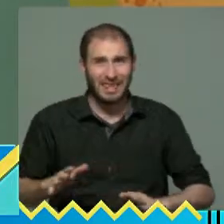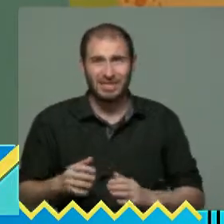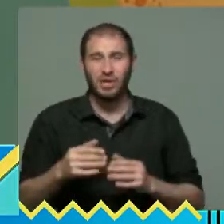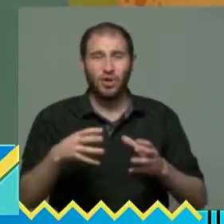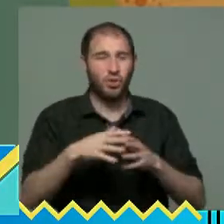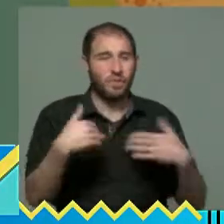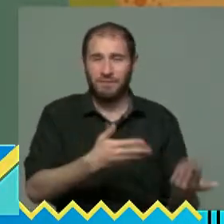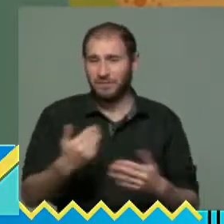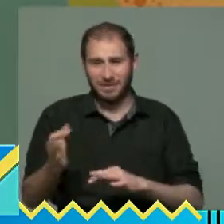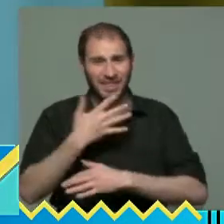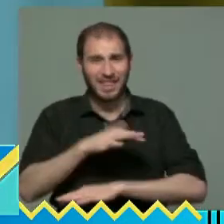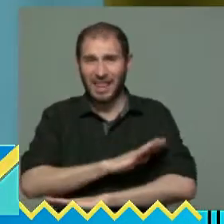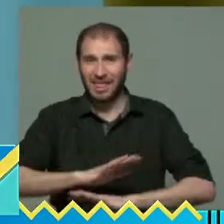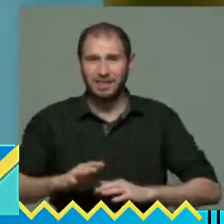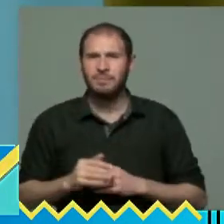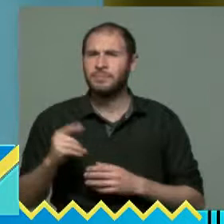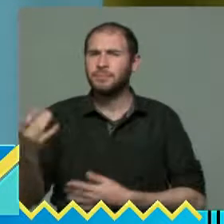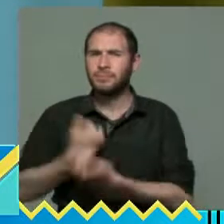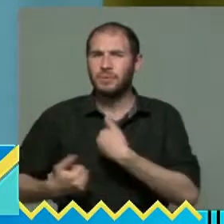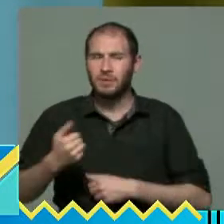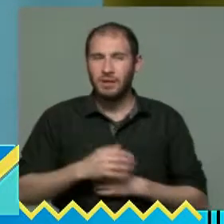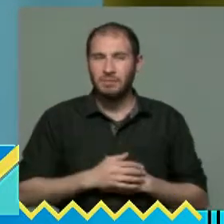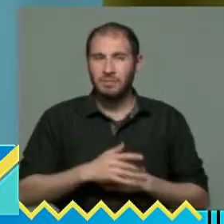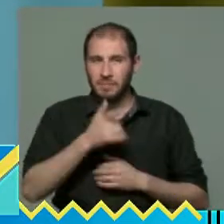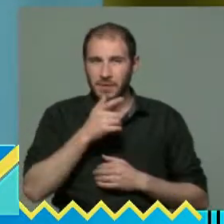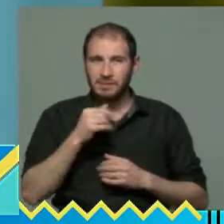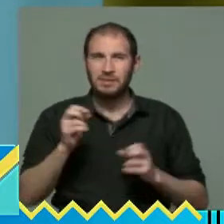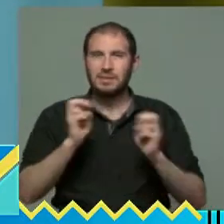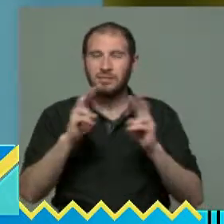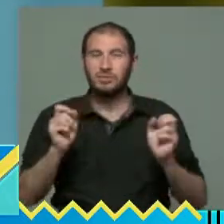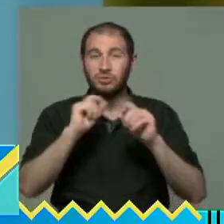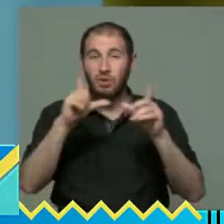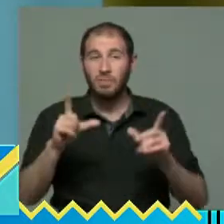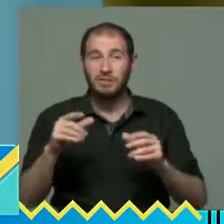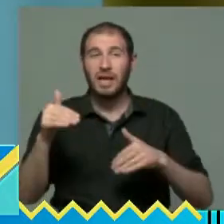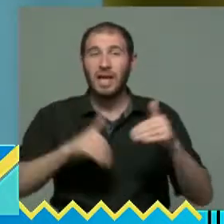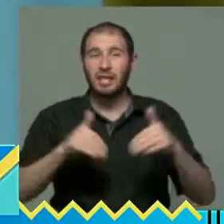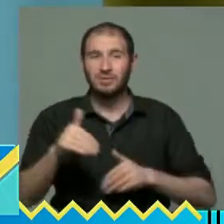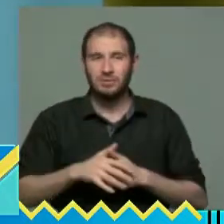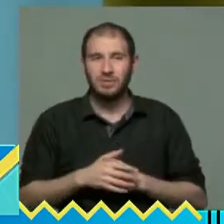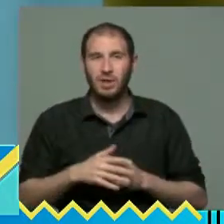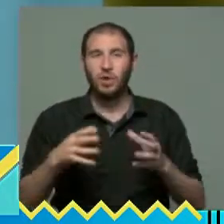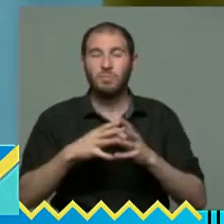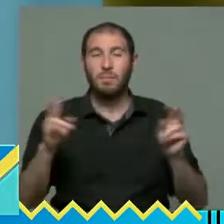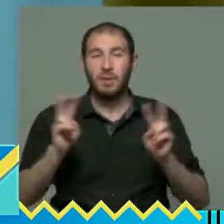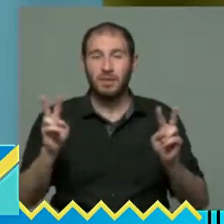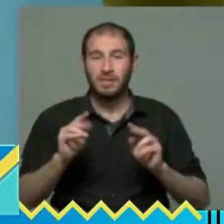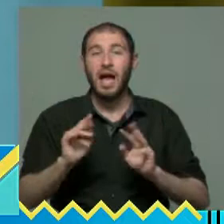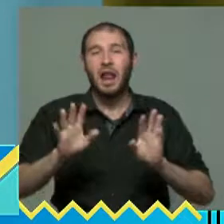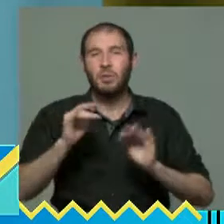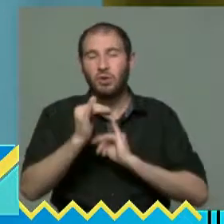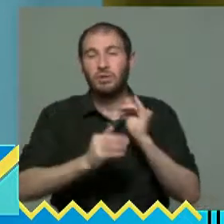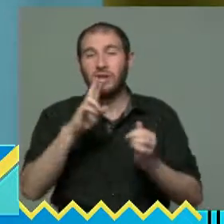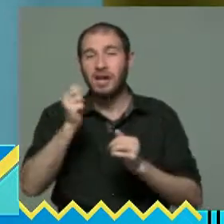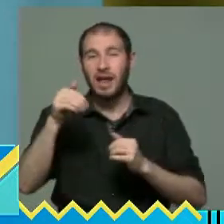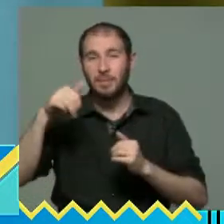para uno como para otro. Usted hablaba justamente, me parece medio un título, decir que la sorpresa fueron las elecciones del Partido Justicialista y a lo mejor no hablar de José